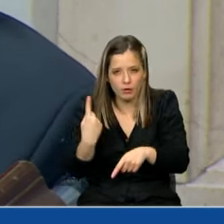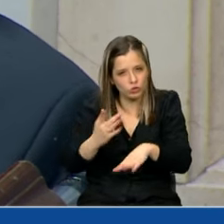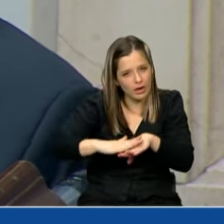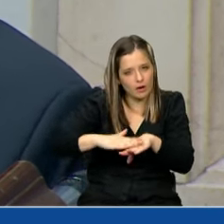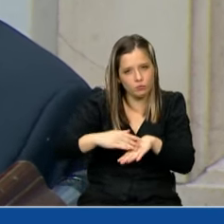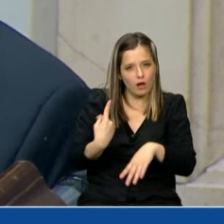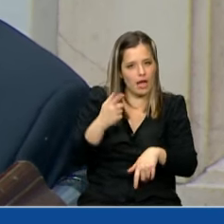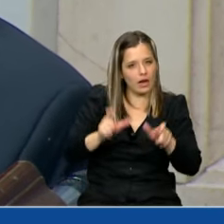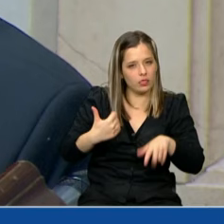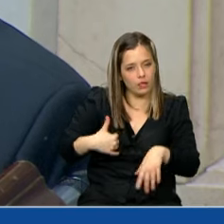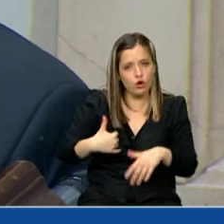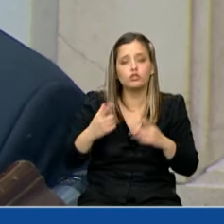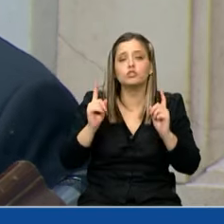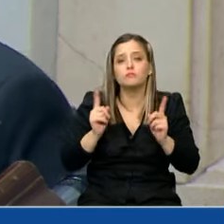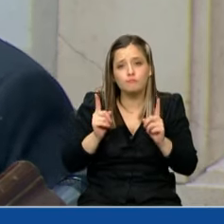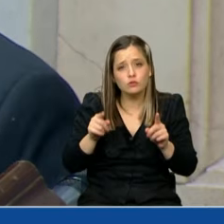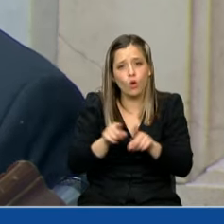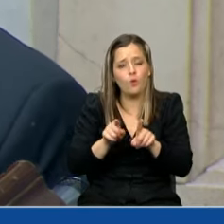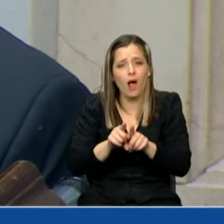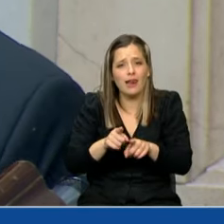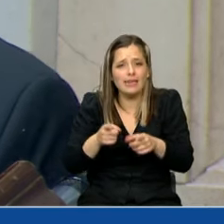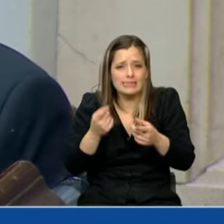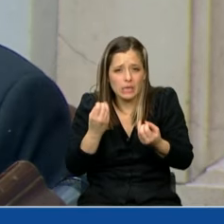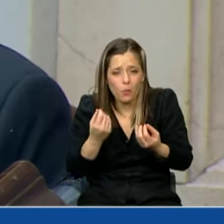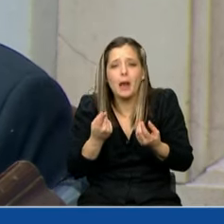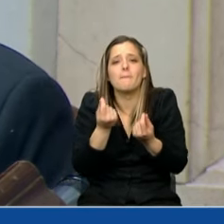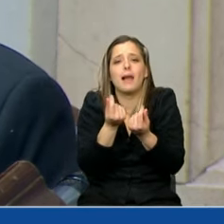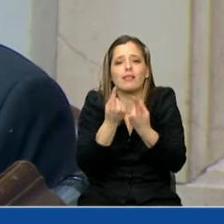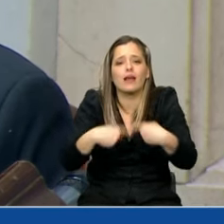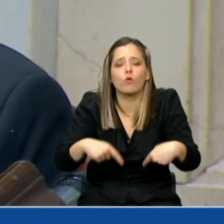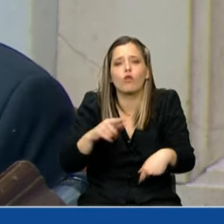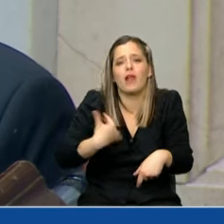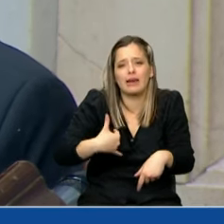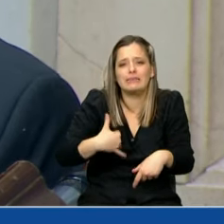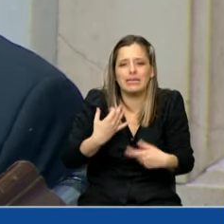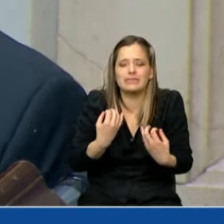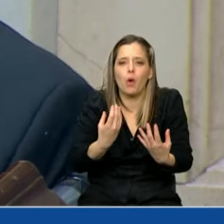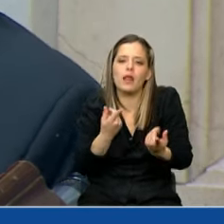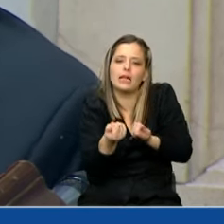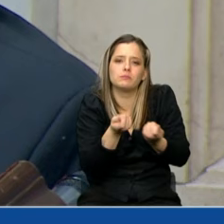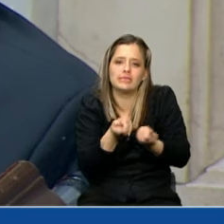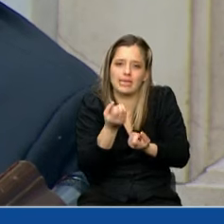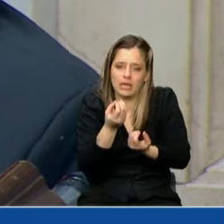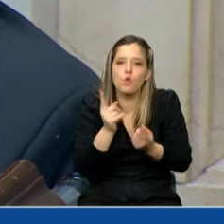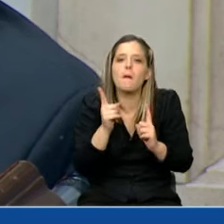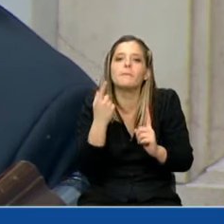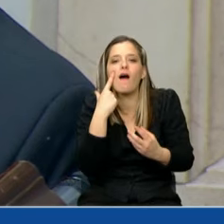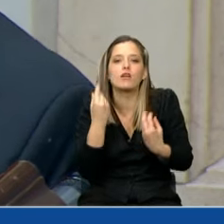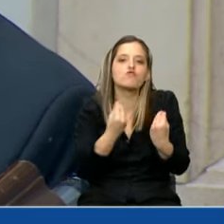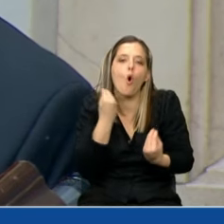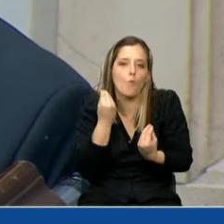es importante monetizar los recursos de la República Argentina pero hay que saber de qué manera hacerlo y más allá de senga